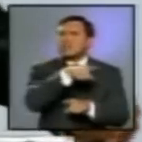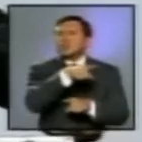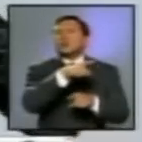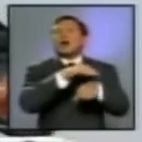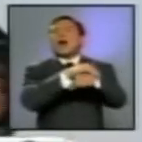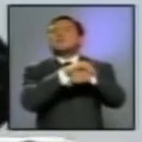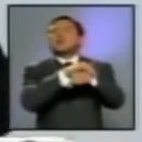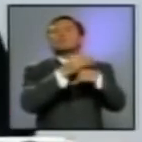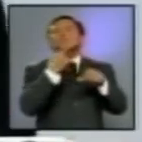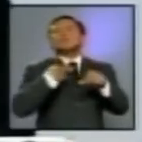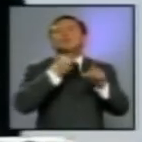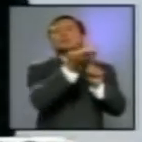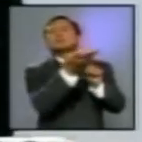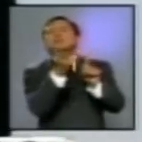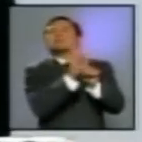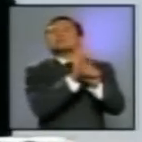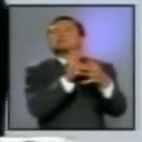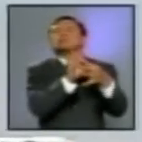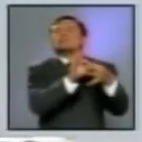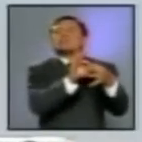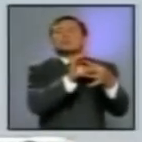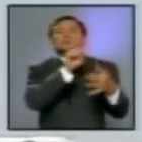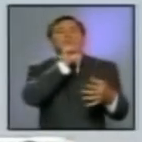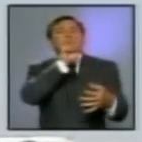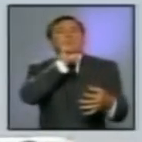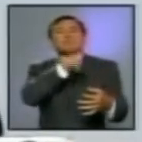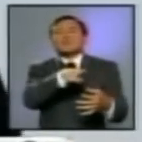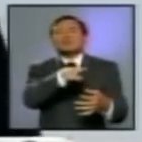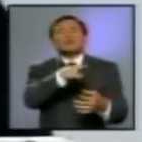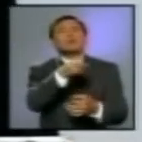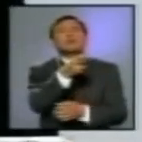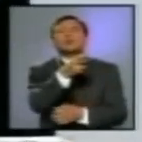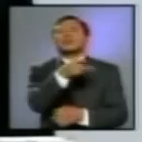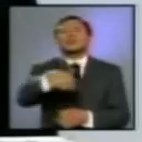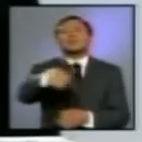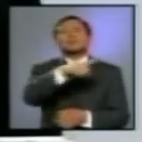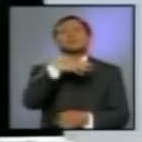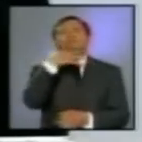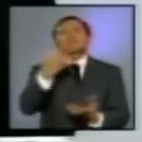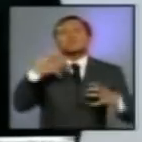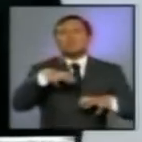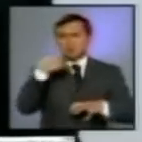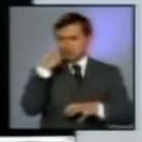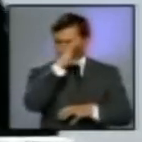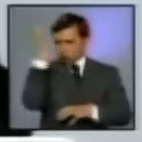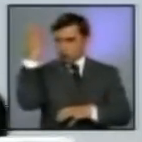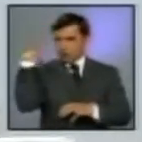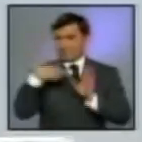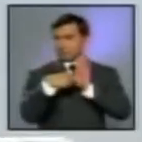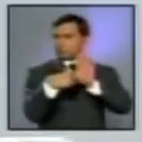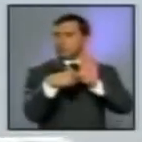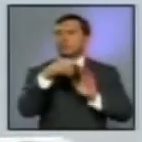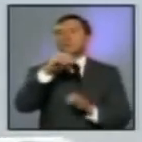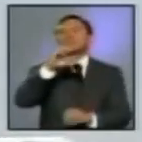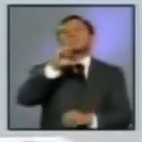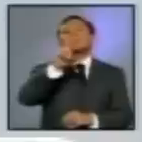Déjeme mostrarle de igual forma una fotografía de René Bejarano, quien fue sorprendido